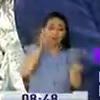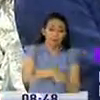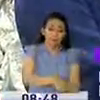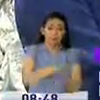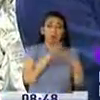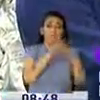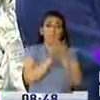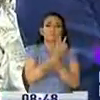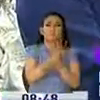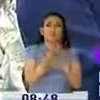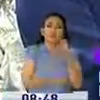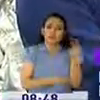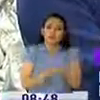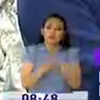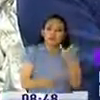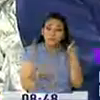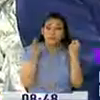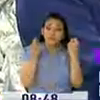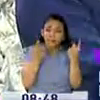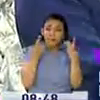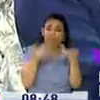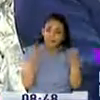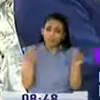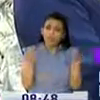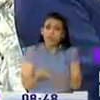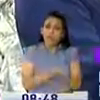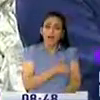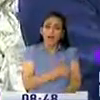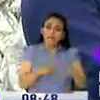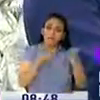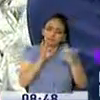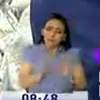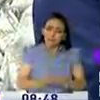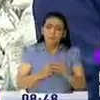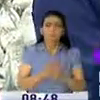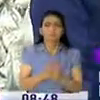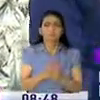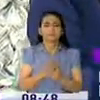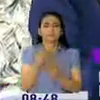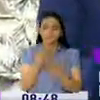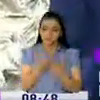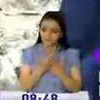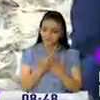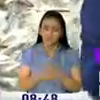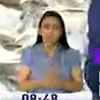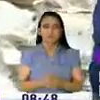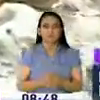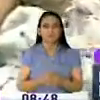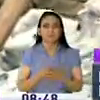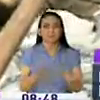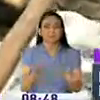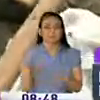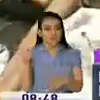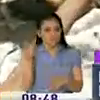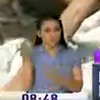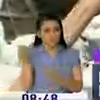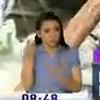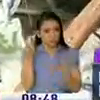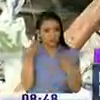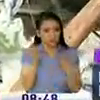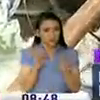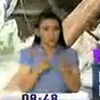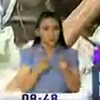Entonces, que la gente entienda que esto lo podemos resolver con un simple mantenimiento. Perfecto, coronel, muchas gracias. Ahí escuchamos entonces, mi querido Robert, amigos